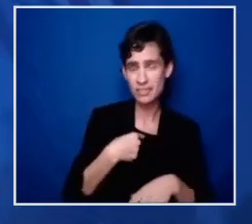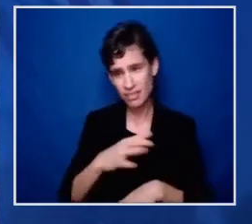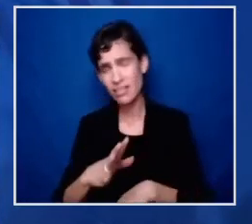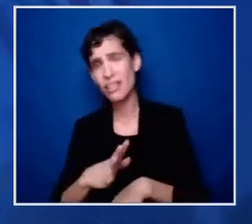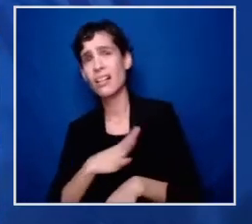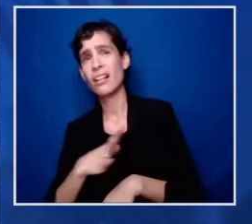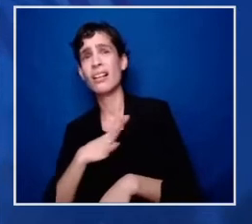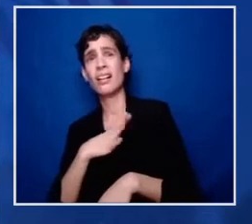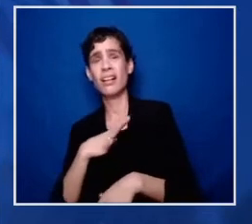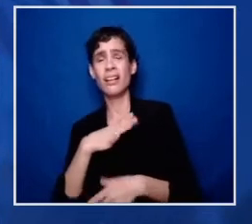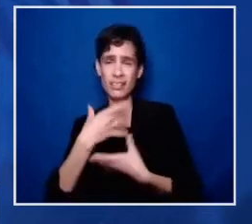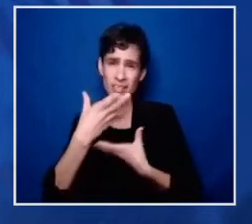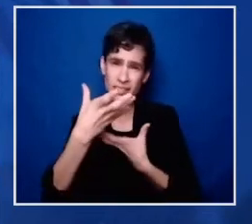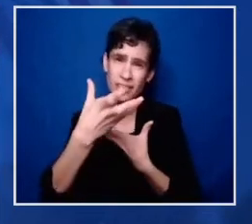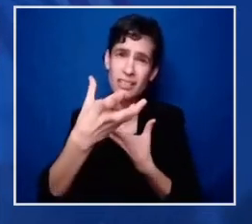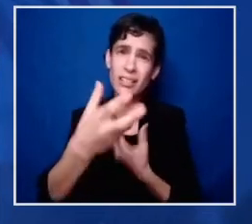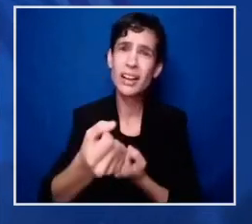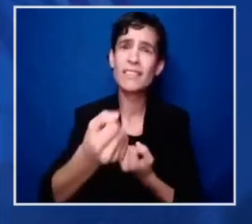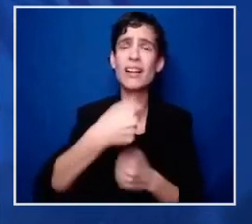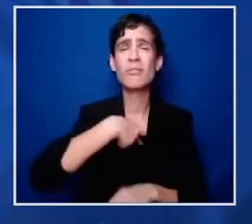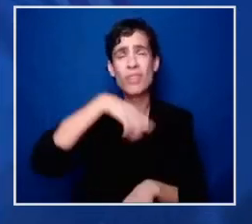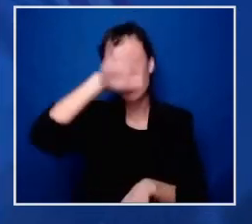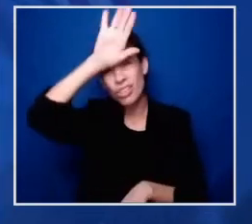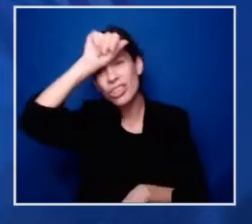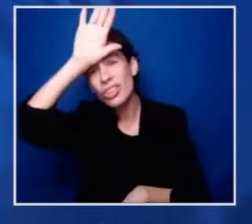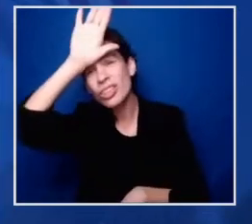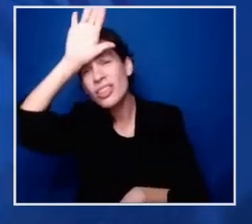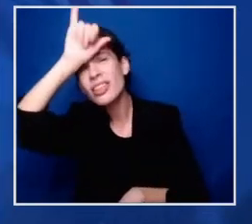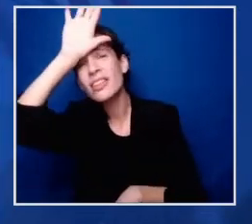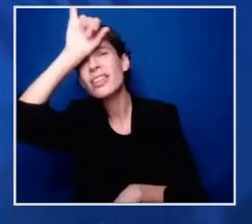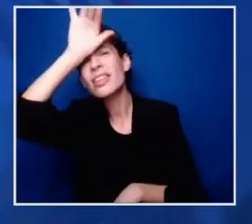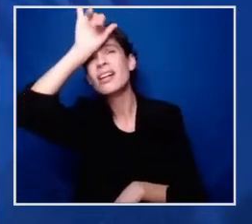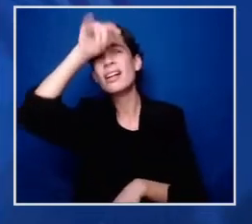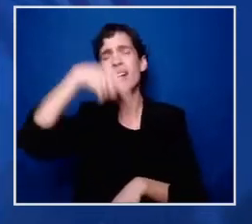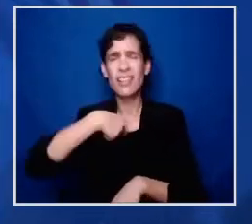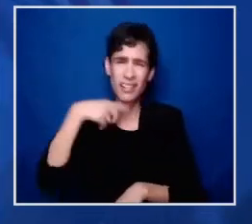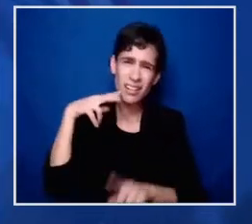roto tu corazón y no estaba